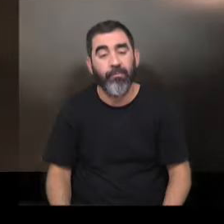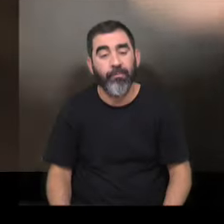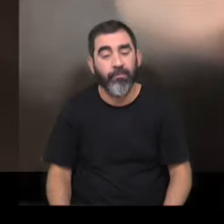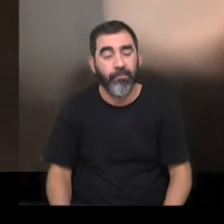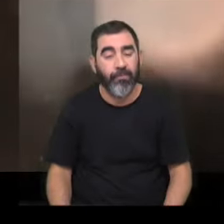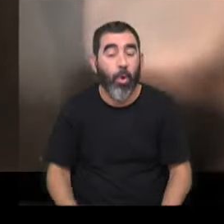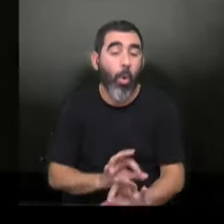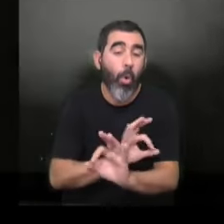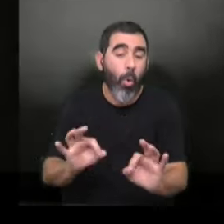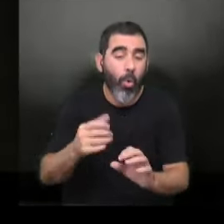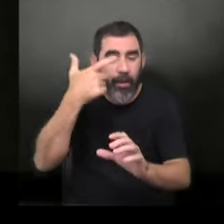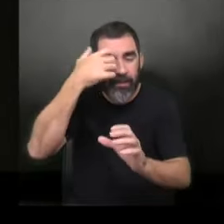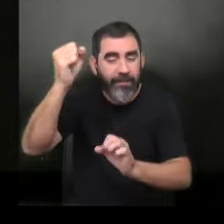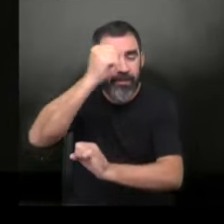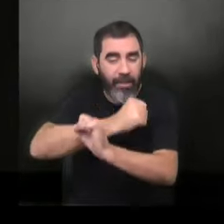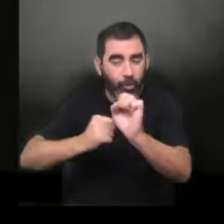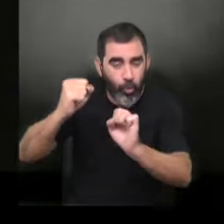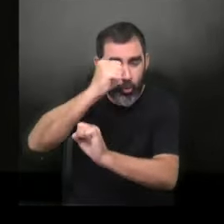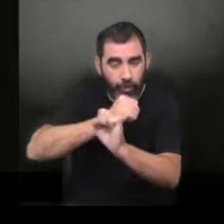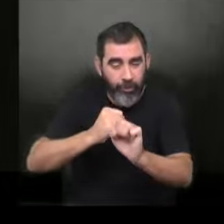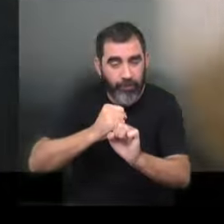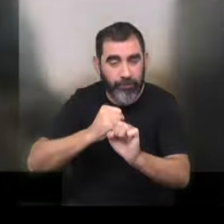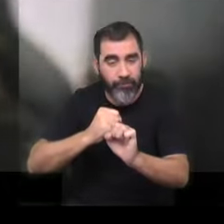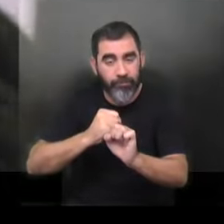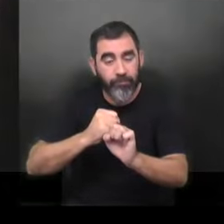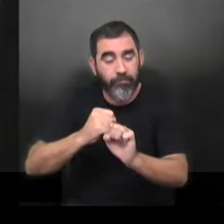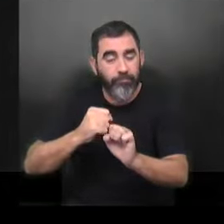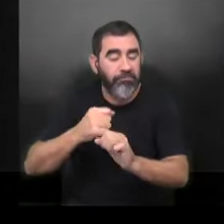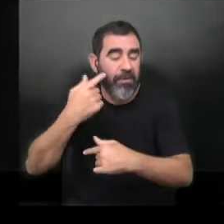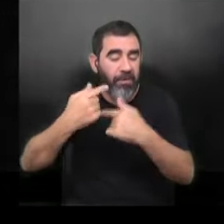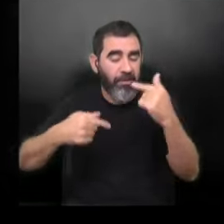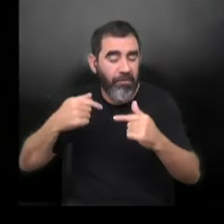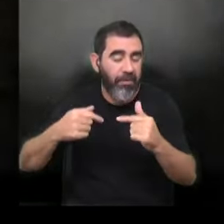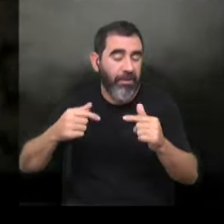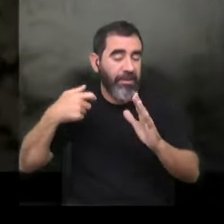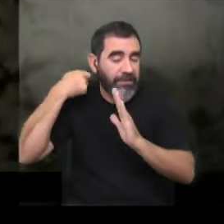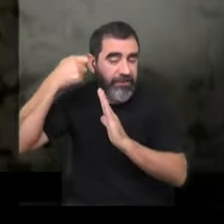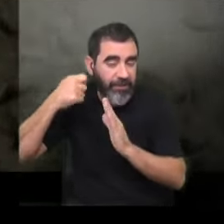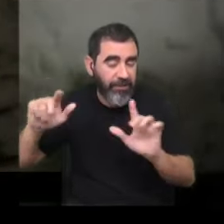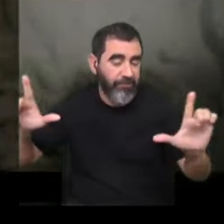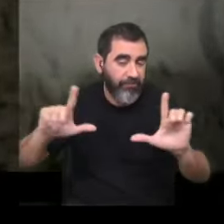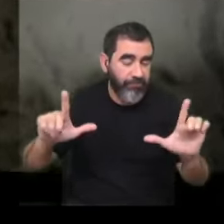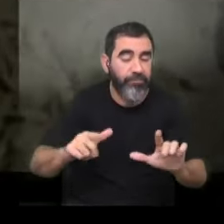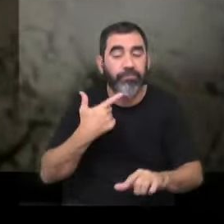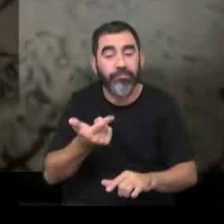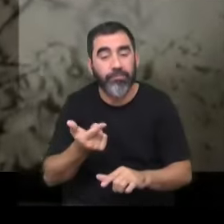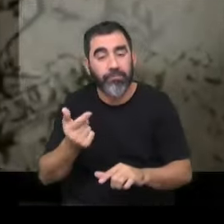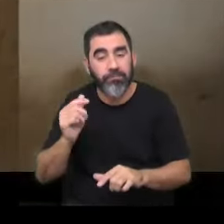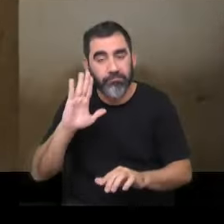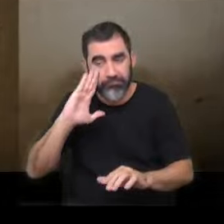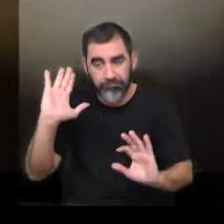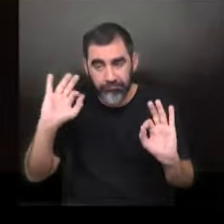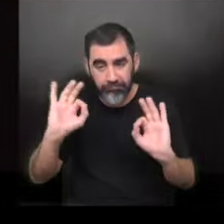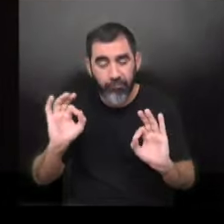ciencia o la tecnología en las plataformas o eventualmente en los cines. Y arrancamos con Lo Desconocido,